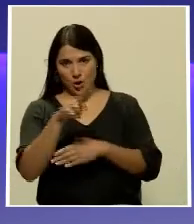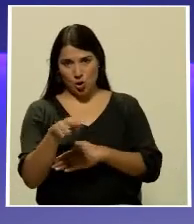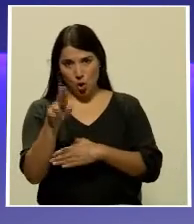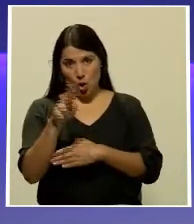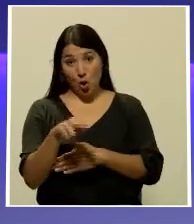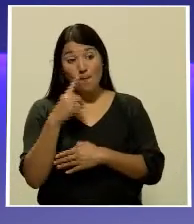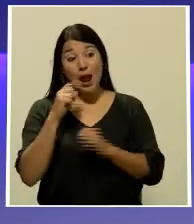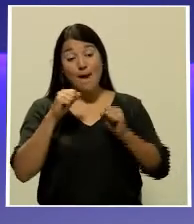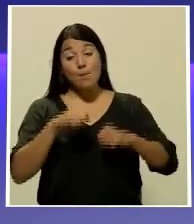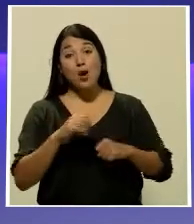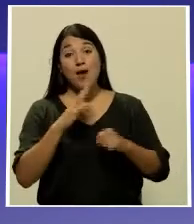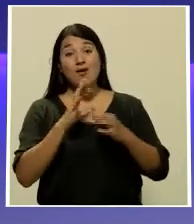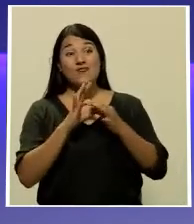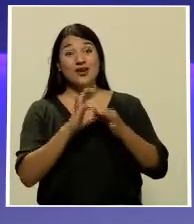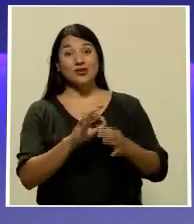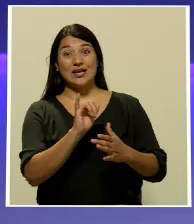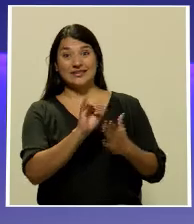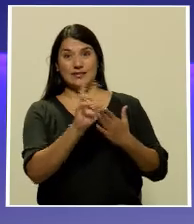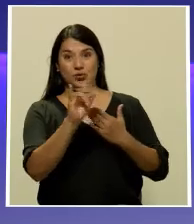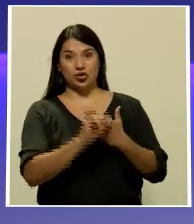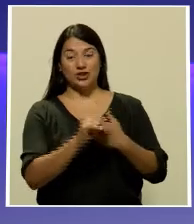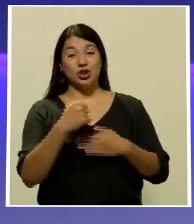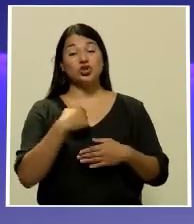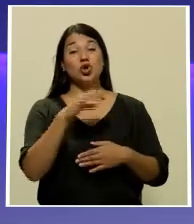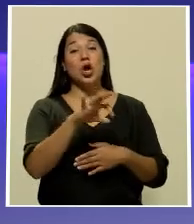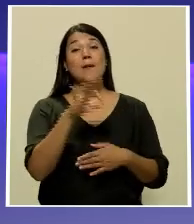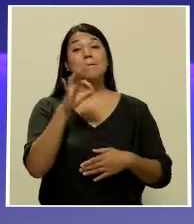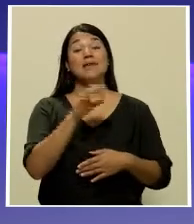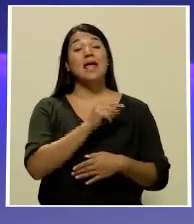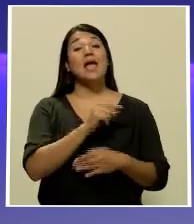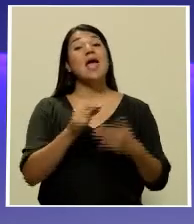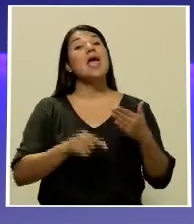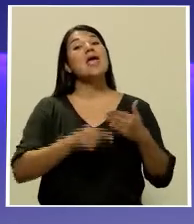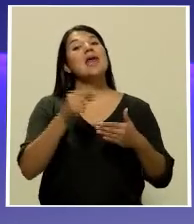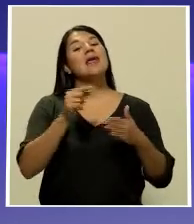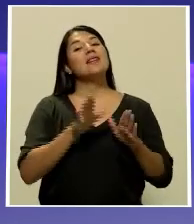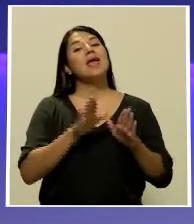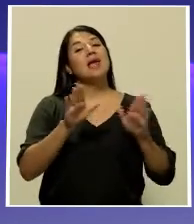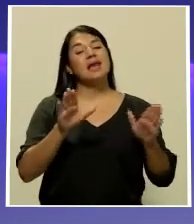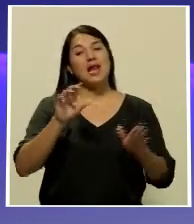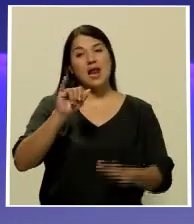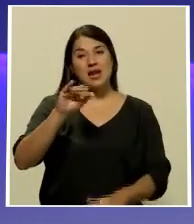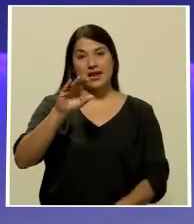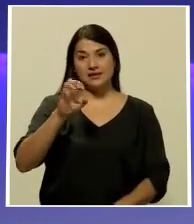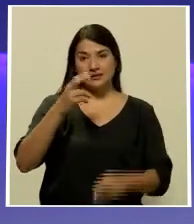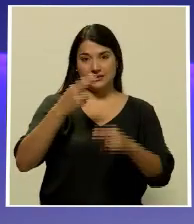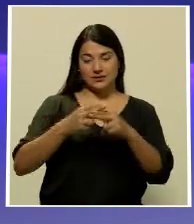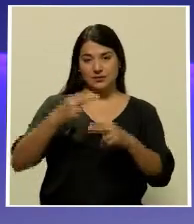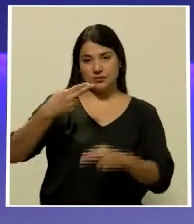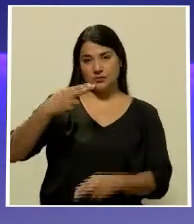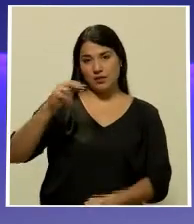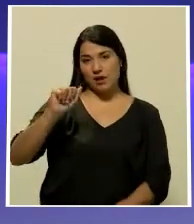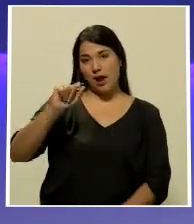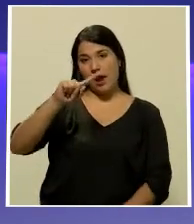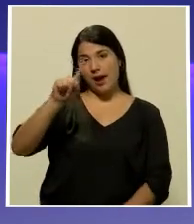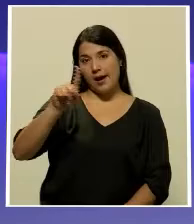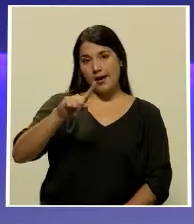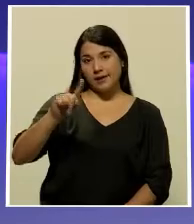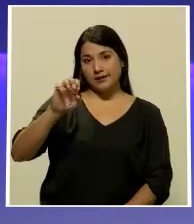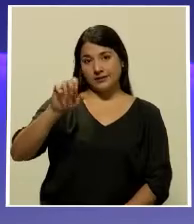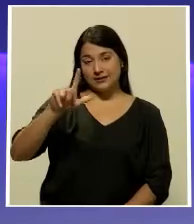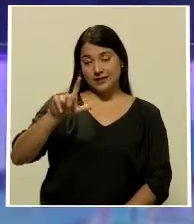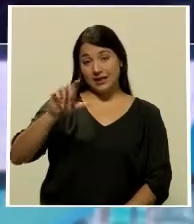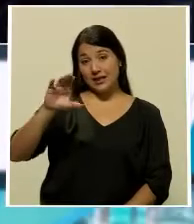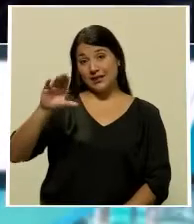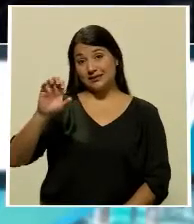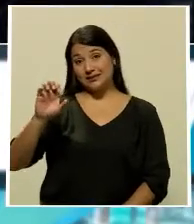generación eléctrica, invité a la gerente general del ICE, doña Hazel Cepeda.